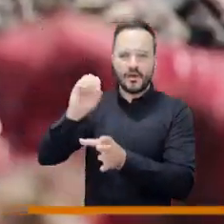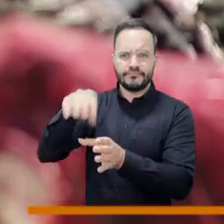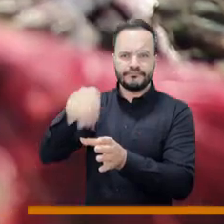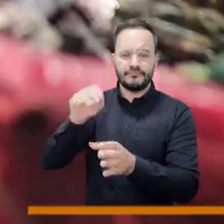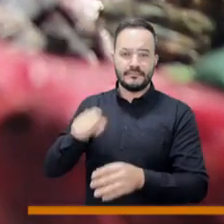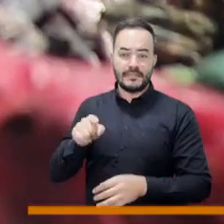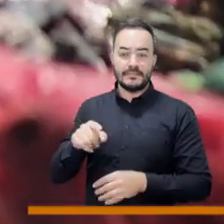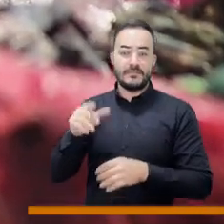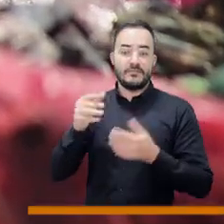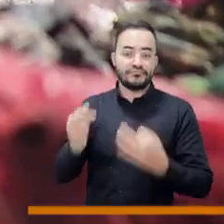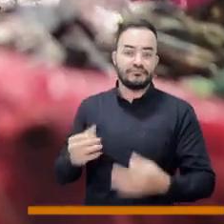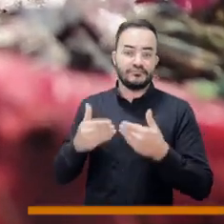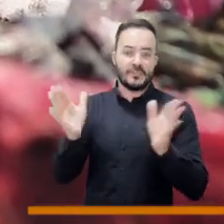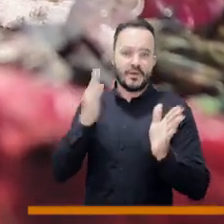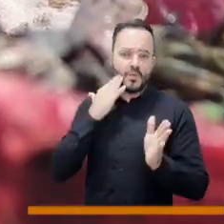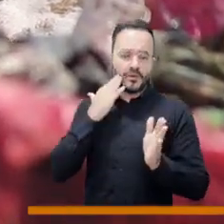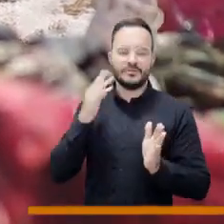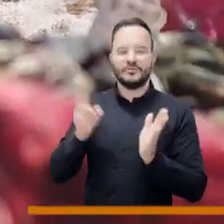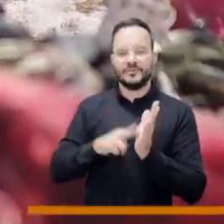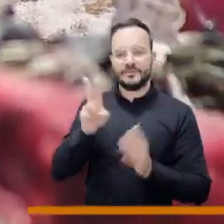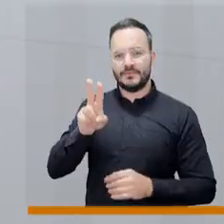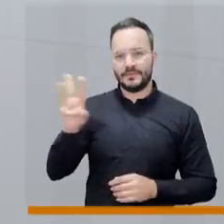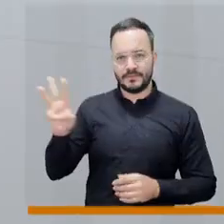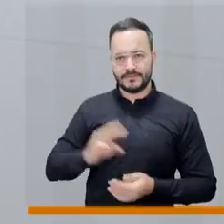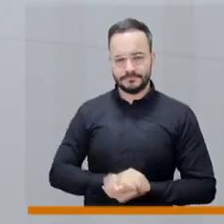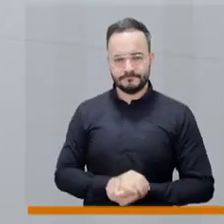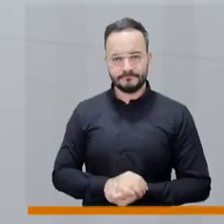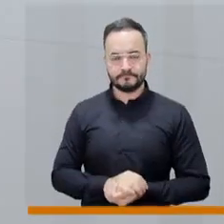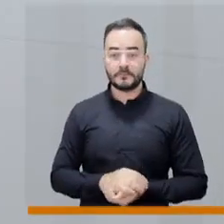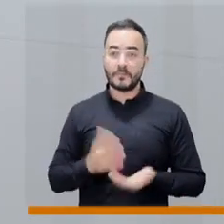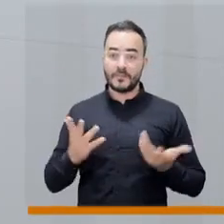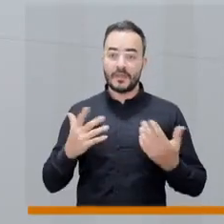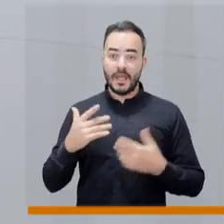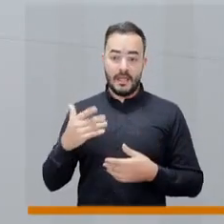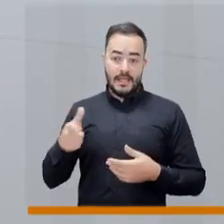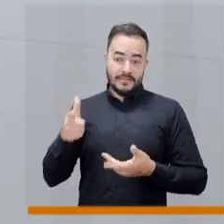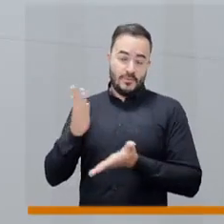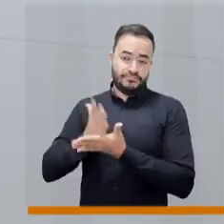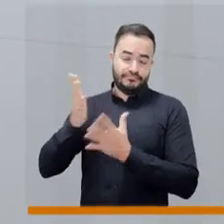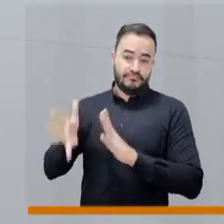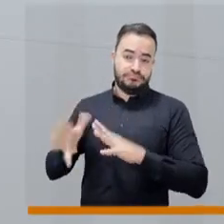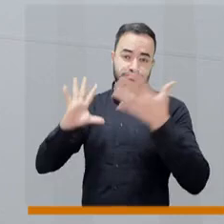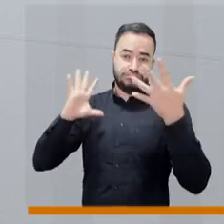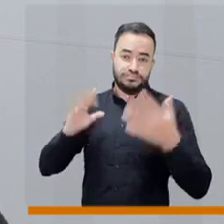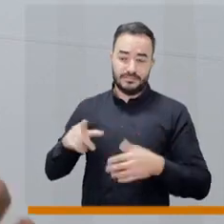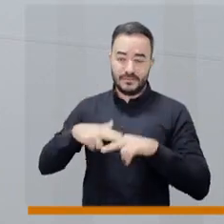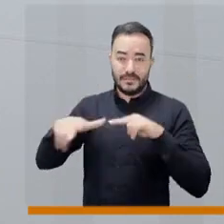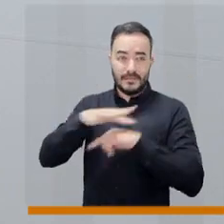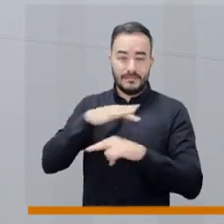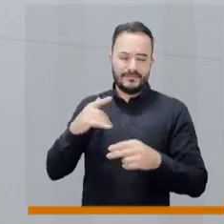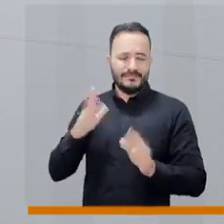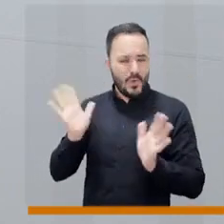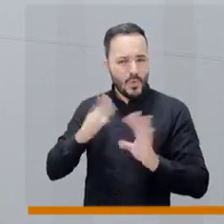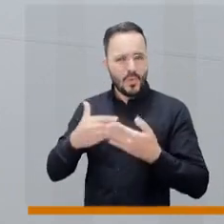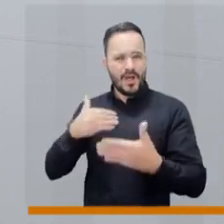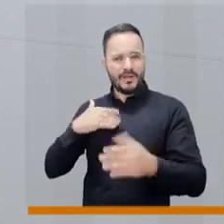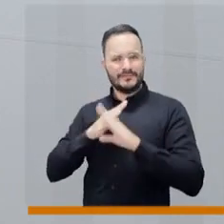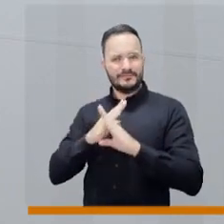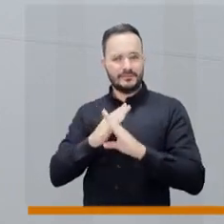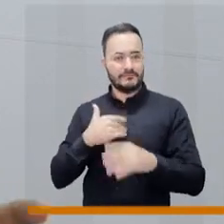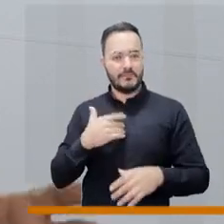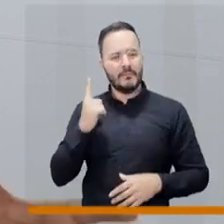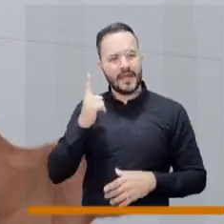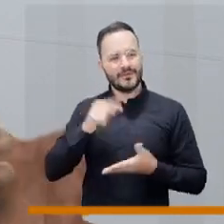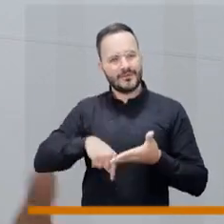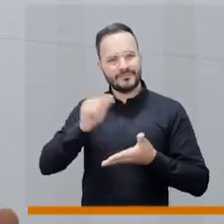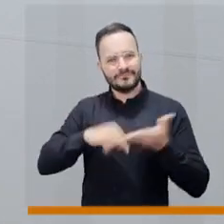operaciones, dicen varias, en 2023. Es una crisis ambiental que se pudo prevenir y no vemos claridad, sobre todo